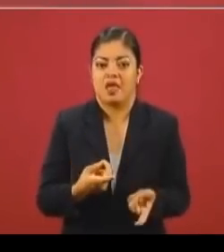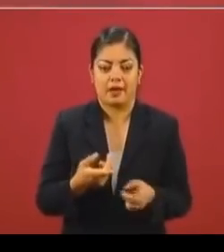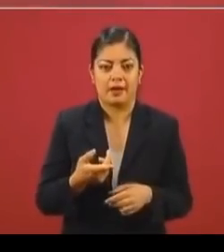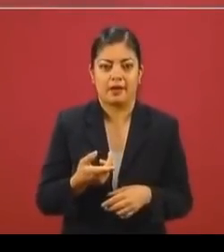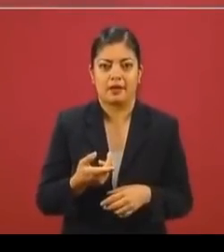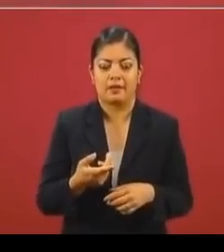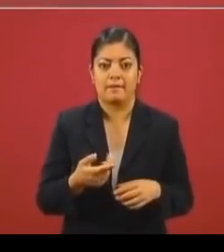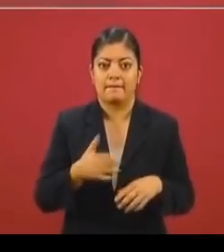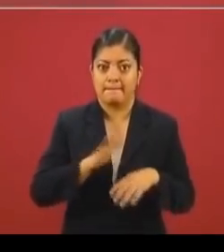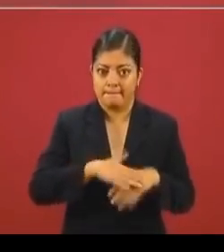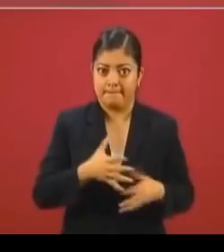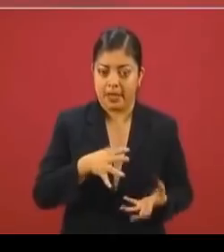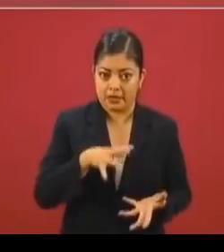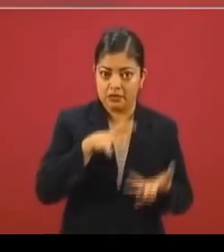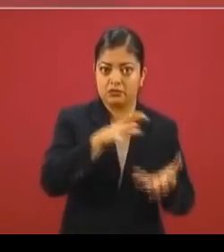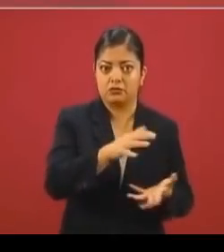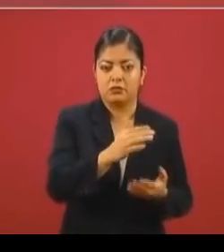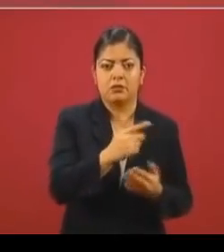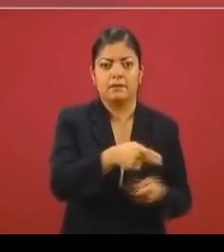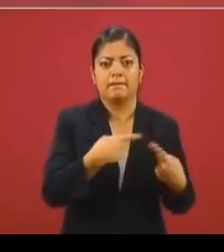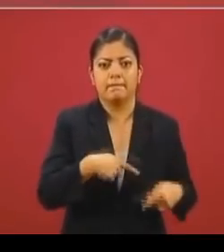al que tiene menos.